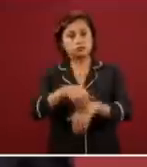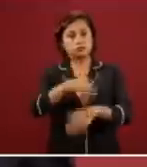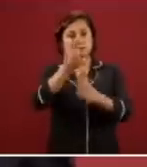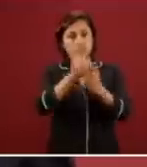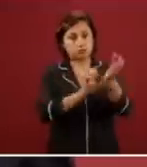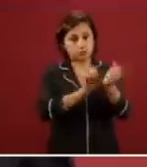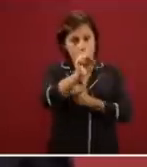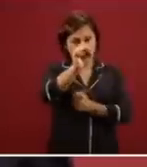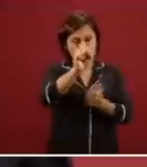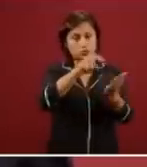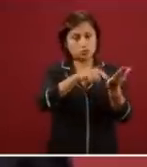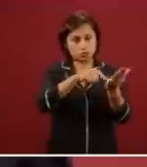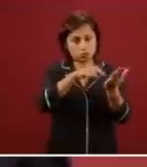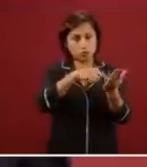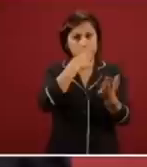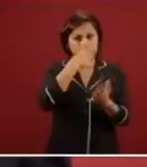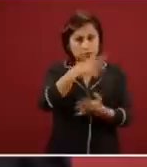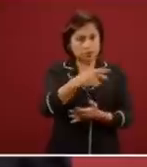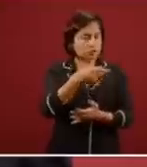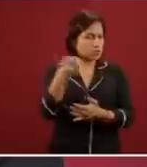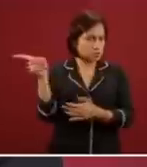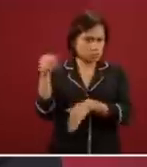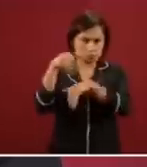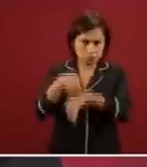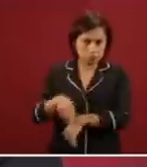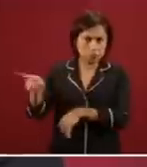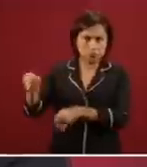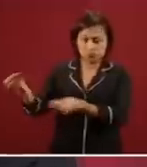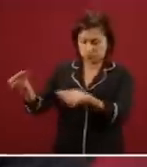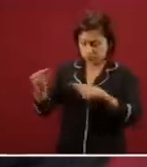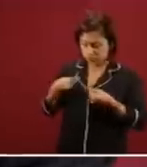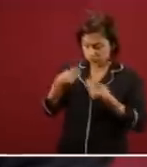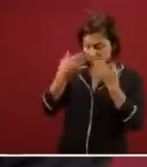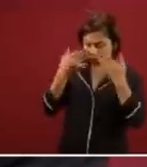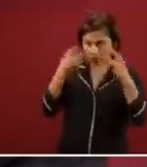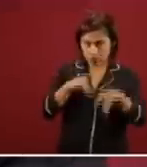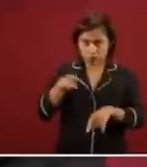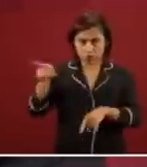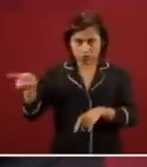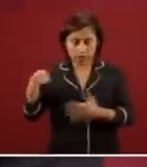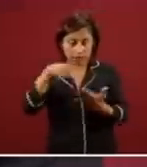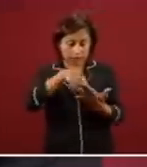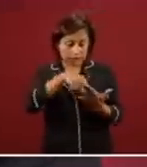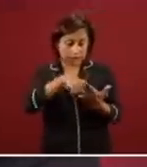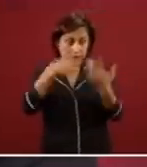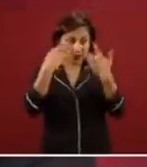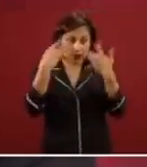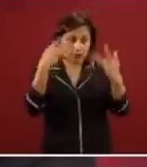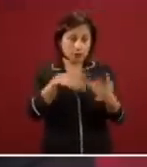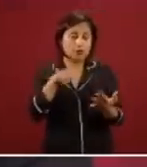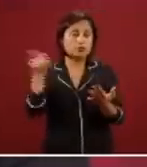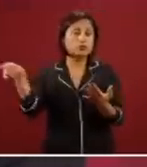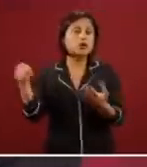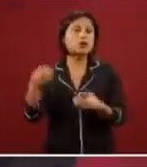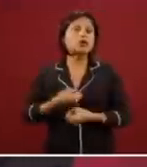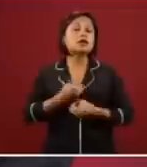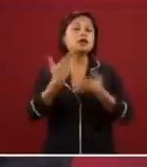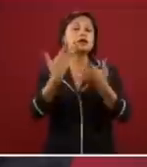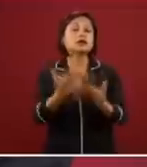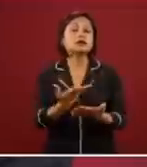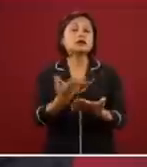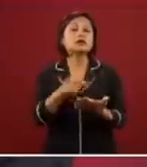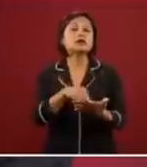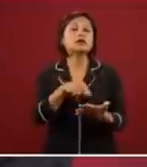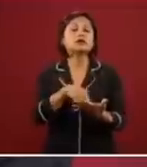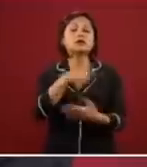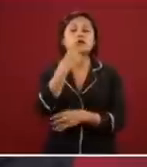mí su renuncia, y en la renuncia se expresa que va